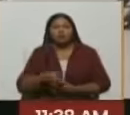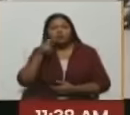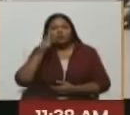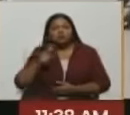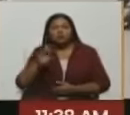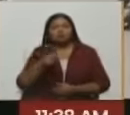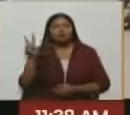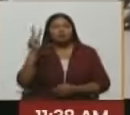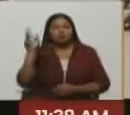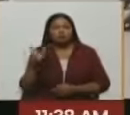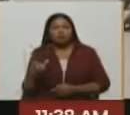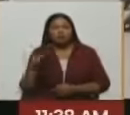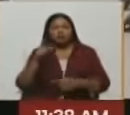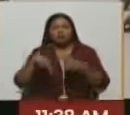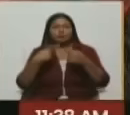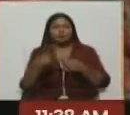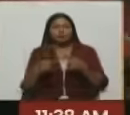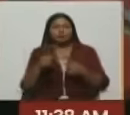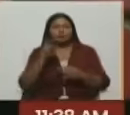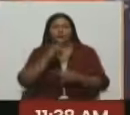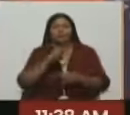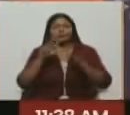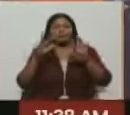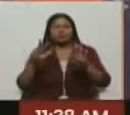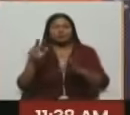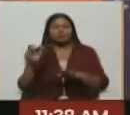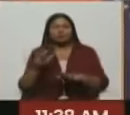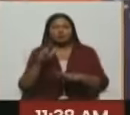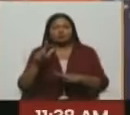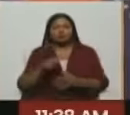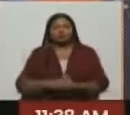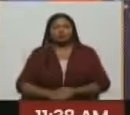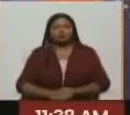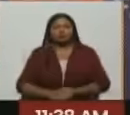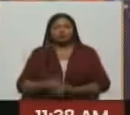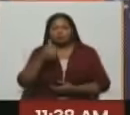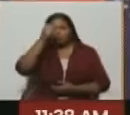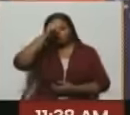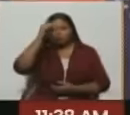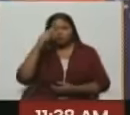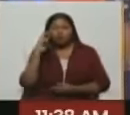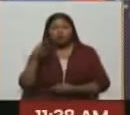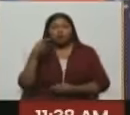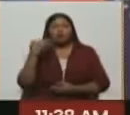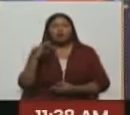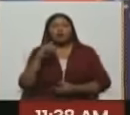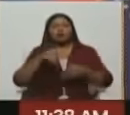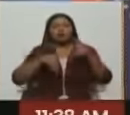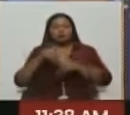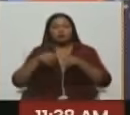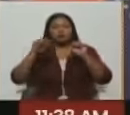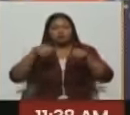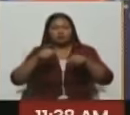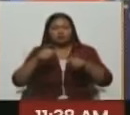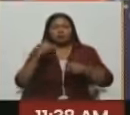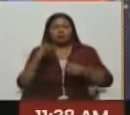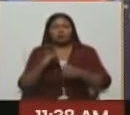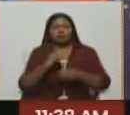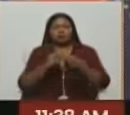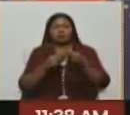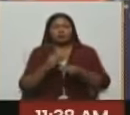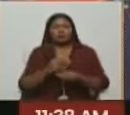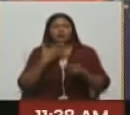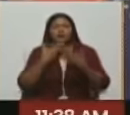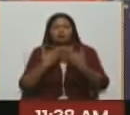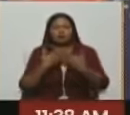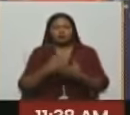venezolano este próximo 28, este próximo domingo. Aquí va a haber elecciones porque va a haber elecciones. Gracias,